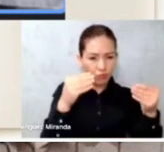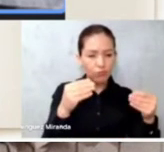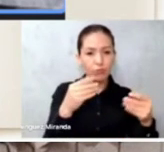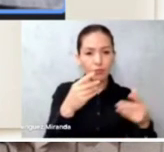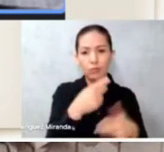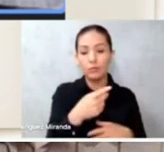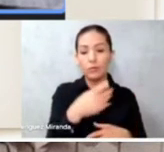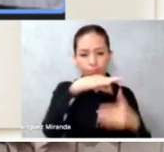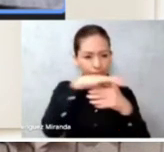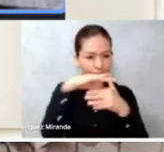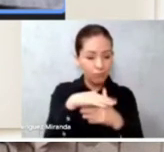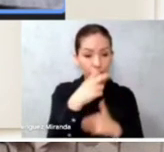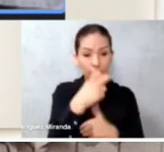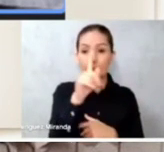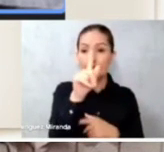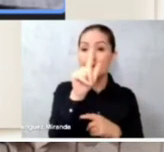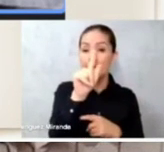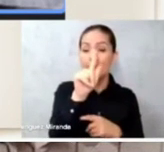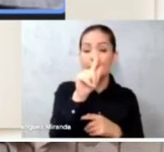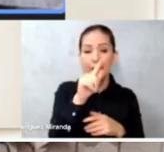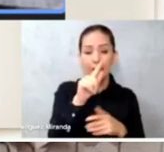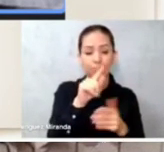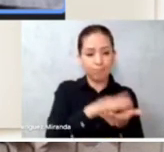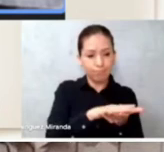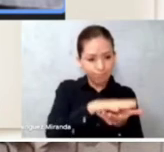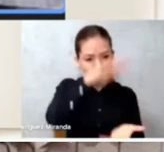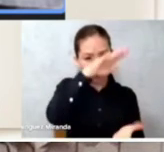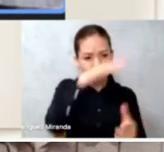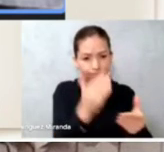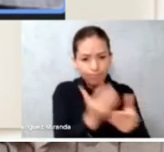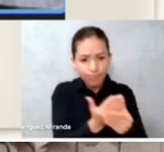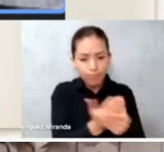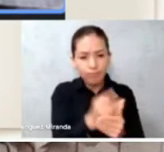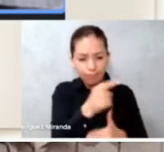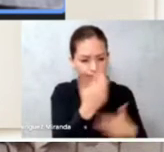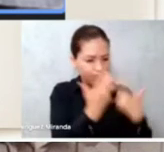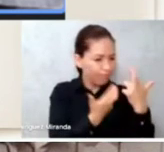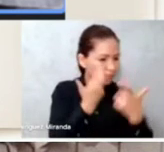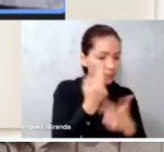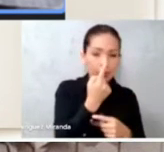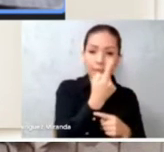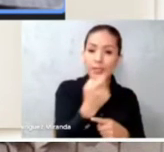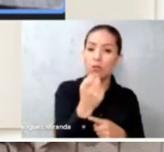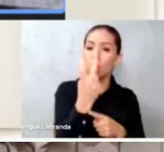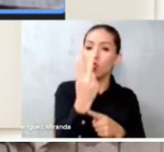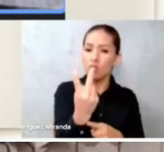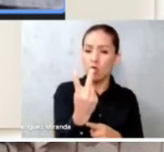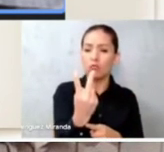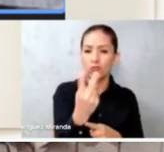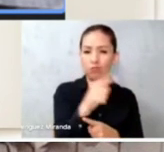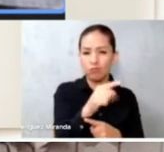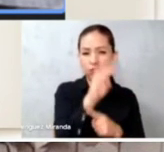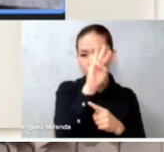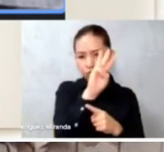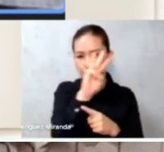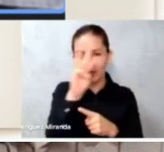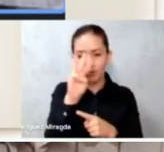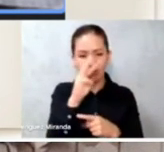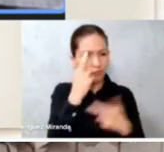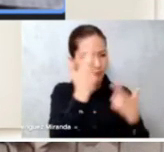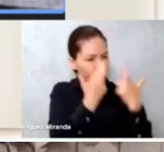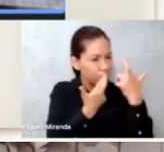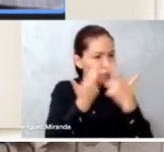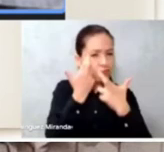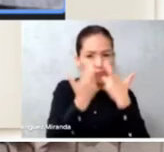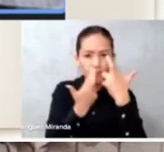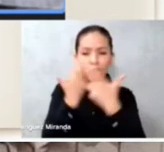de 70 expedientes y se realizó inspección ocular de 102 ligas electrónicas.